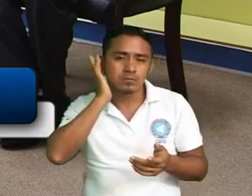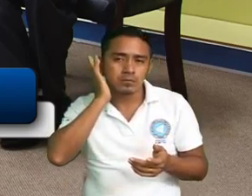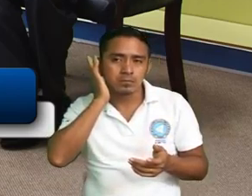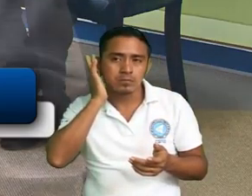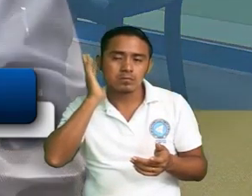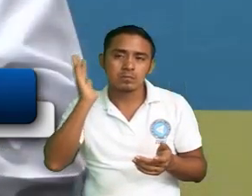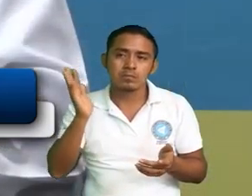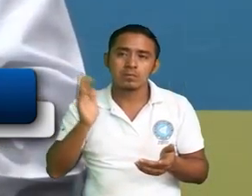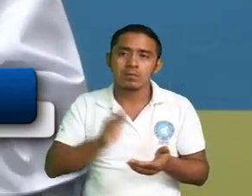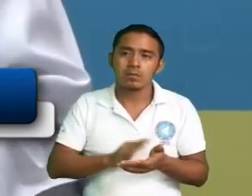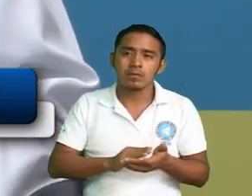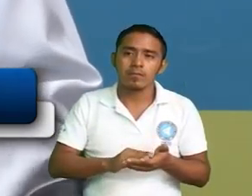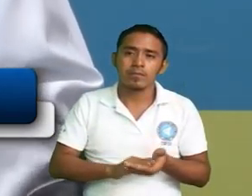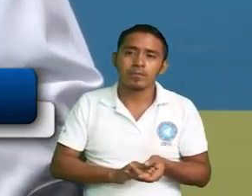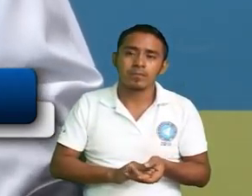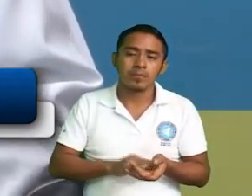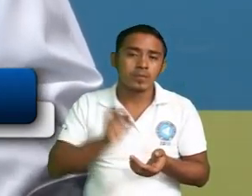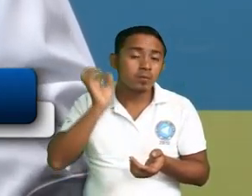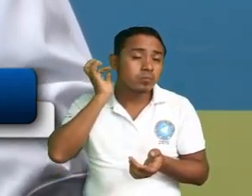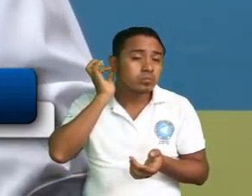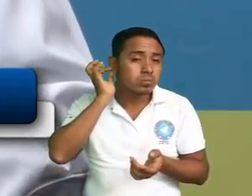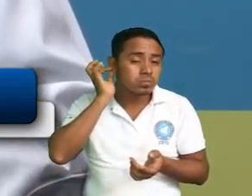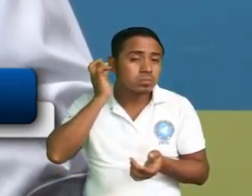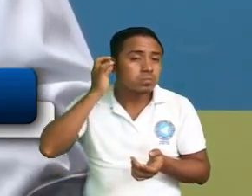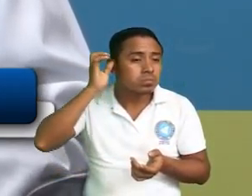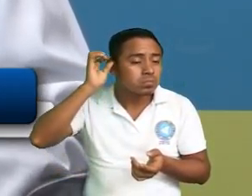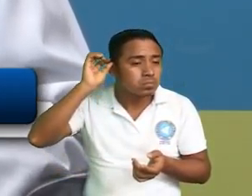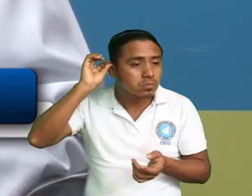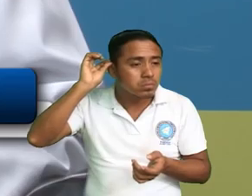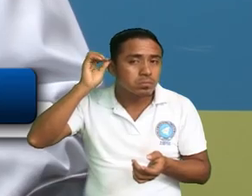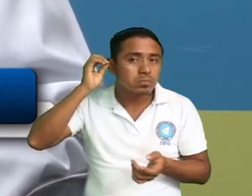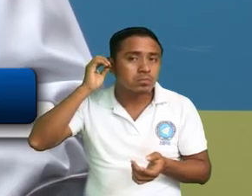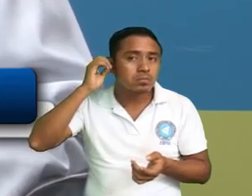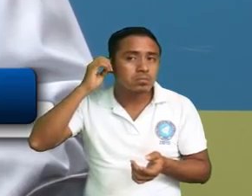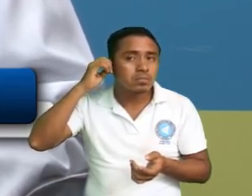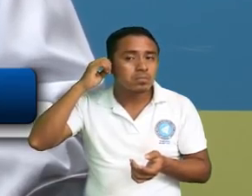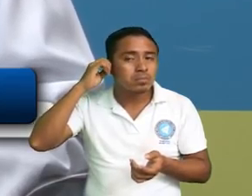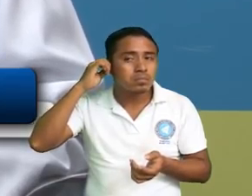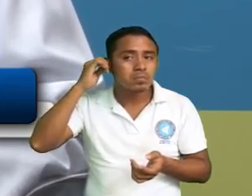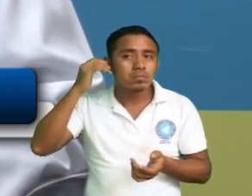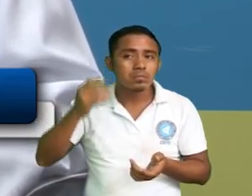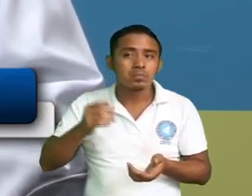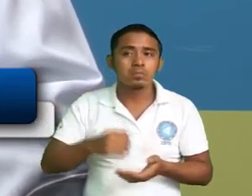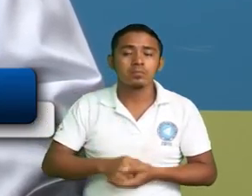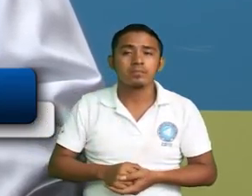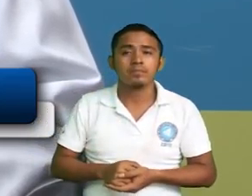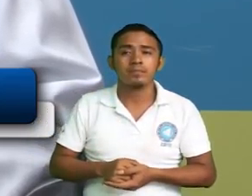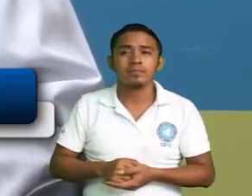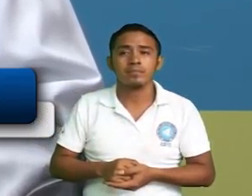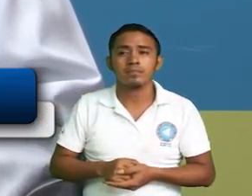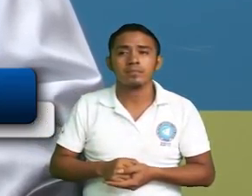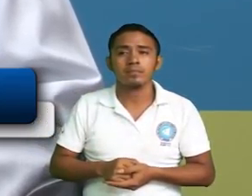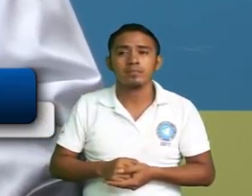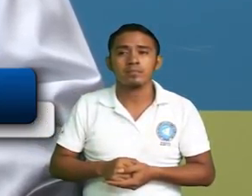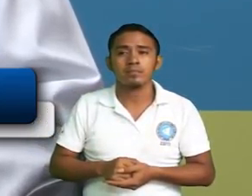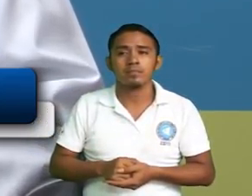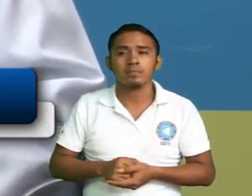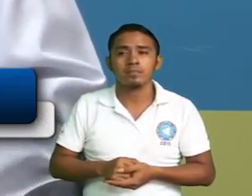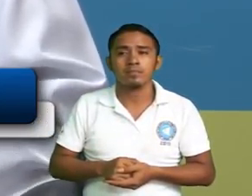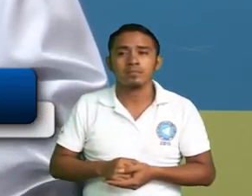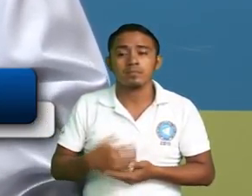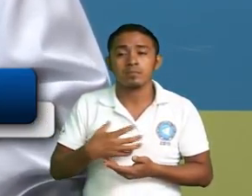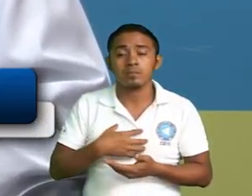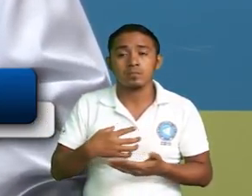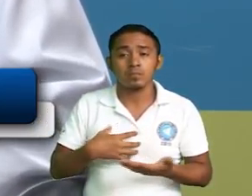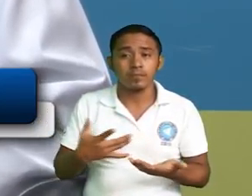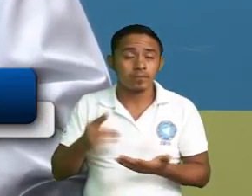una estructura del pabellón auricular que se llama trago, porque esto es una estructura